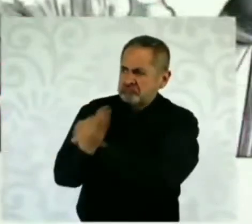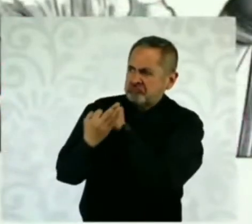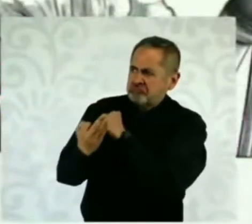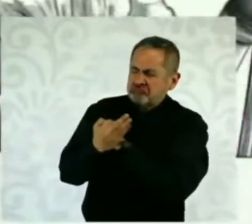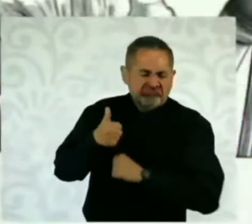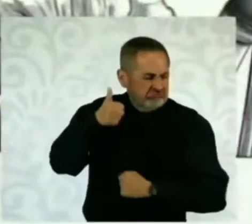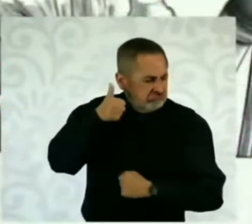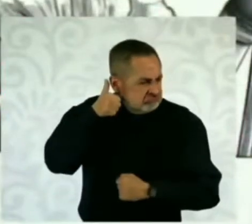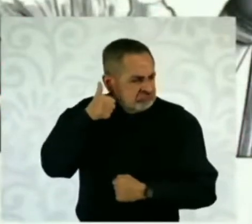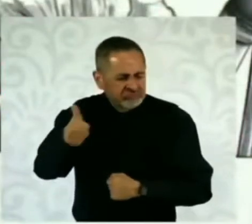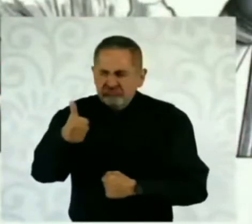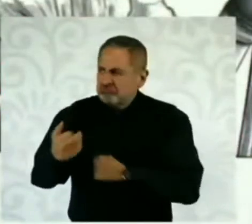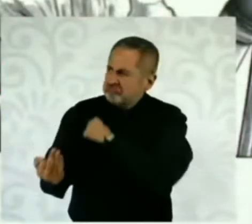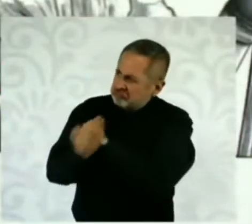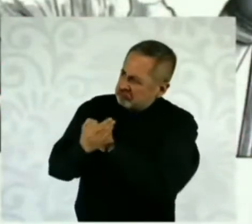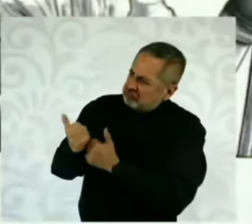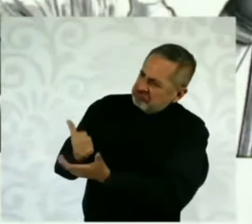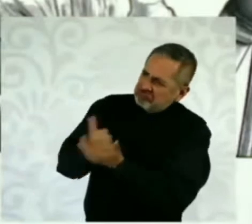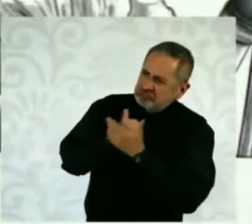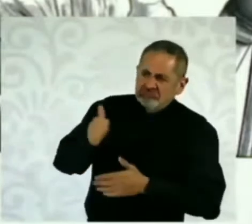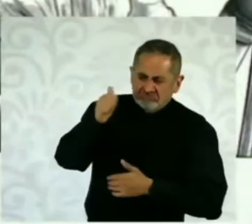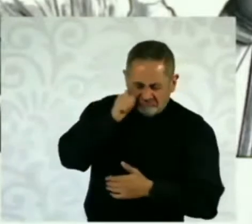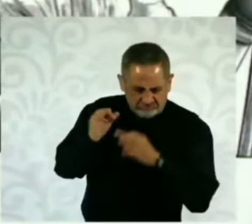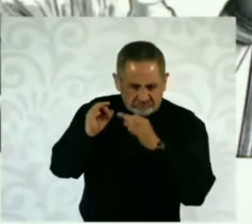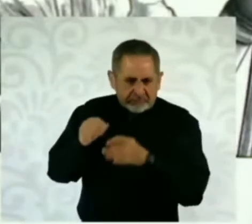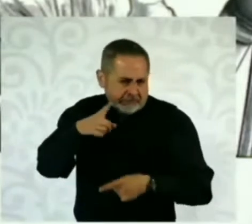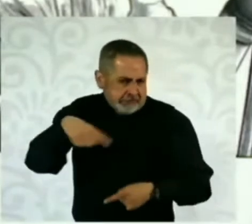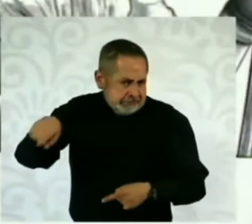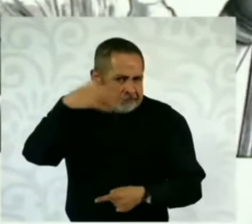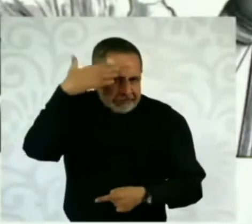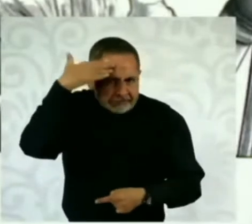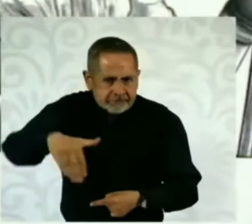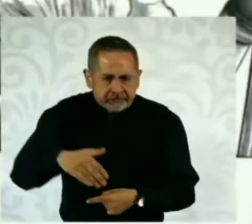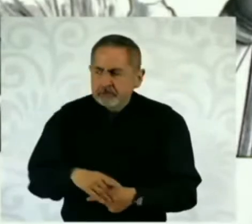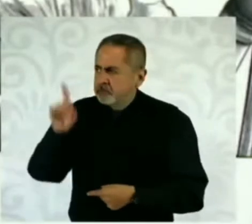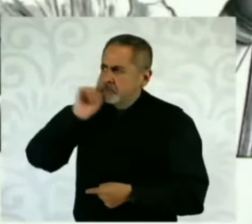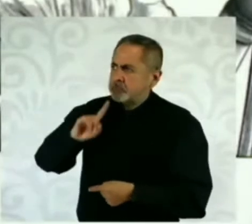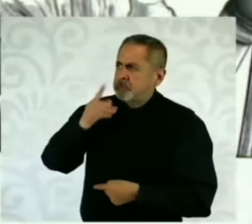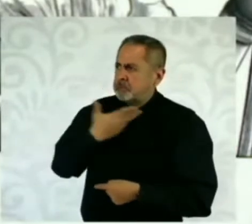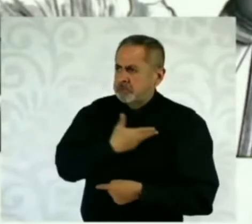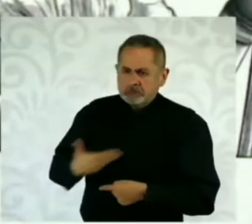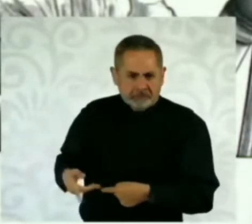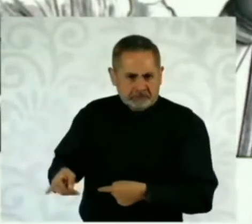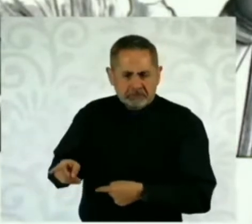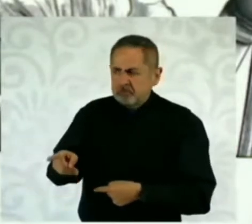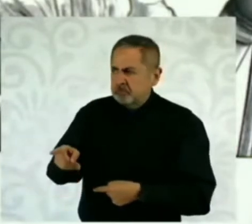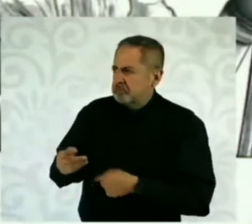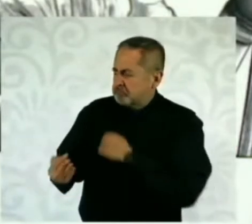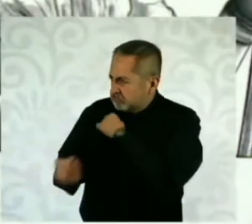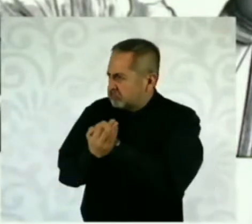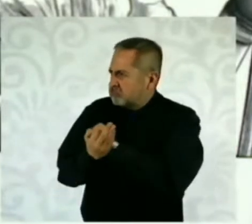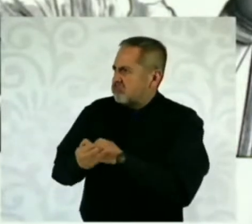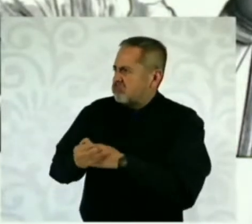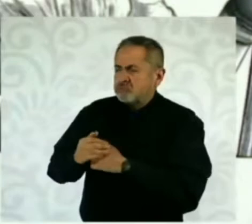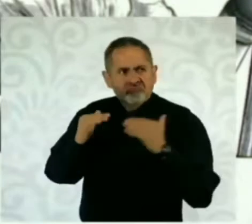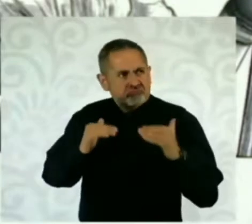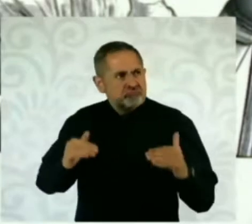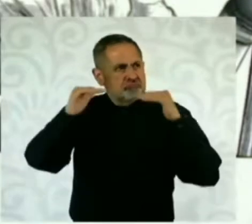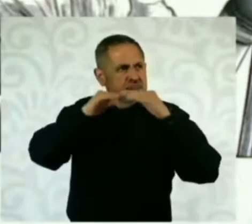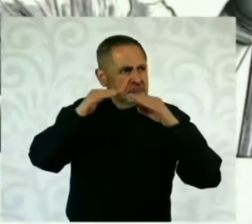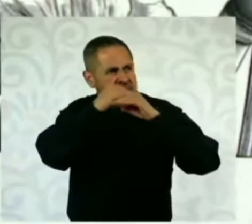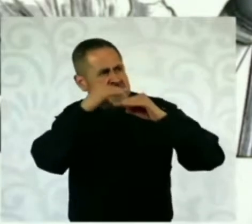lado. Porque el pueblo de México sabe que tiene una presidenta y un gobierno que va a defender la